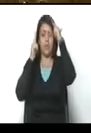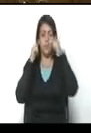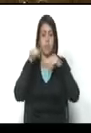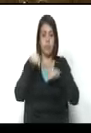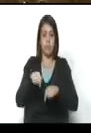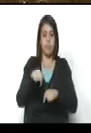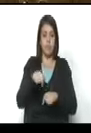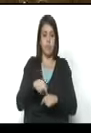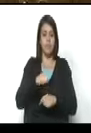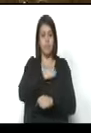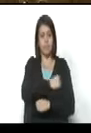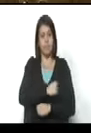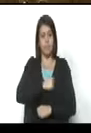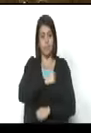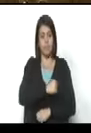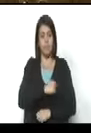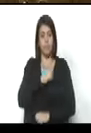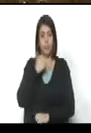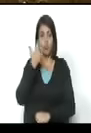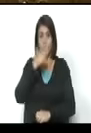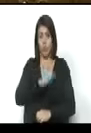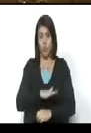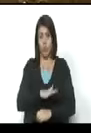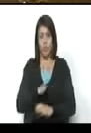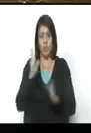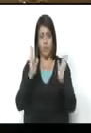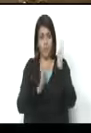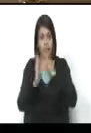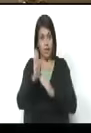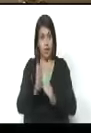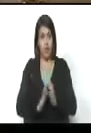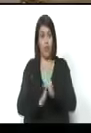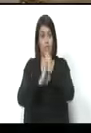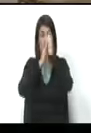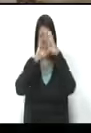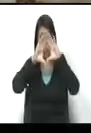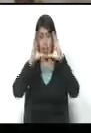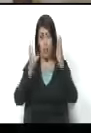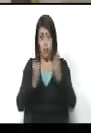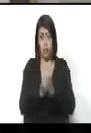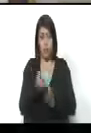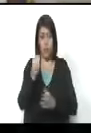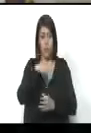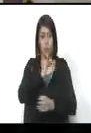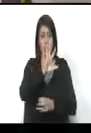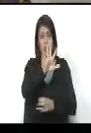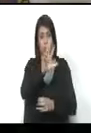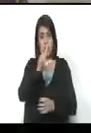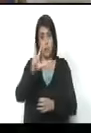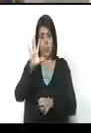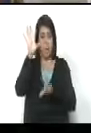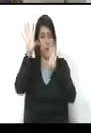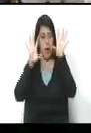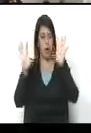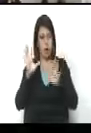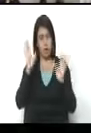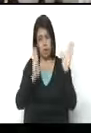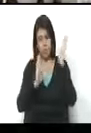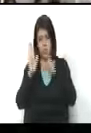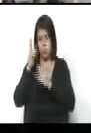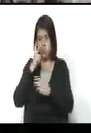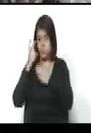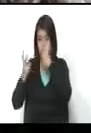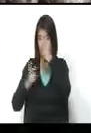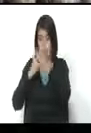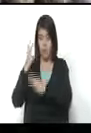ante su lamentable partida. Vinieron líderes de todo el mundo, de más de 53 países, representantes